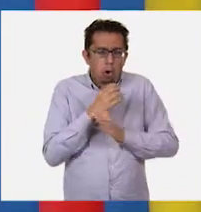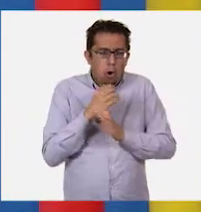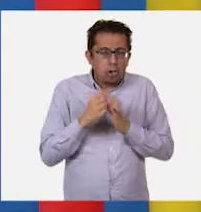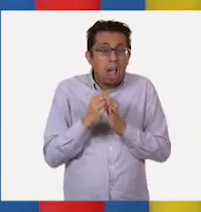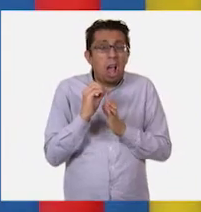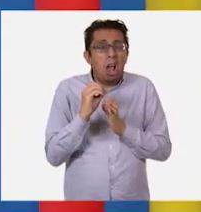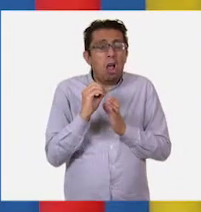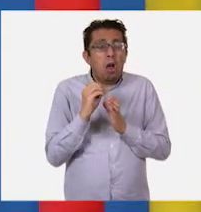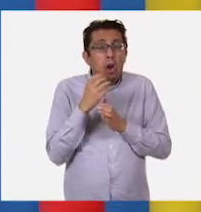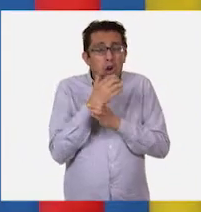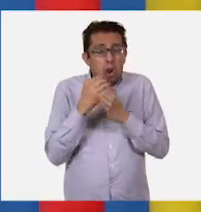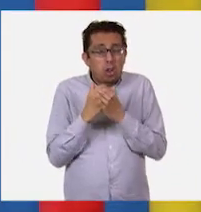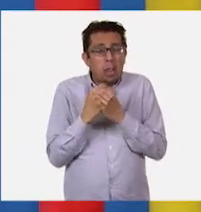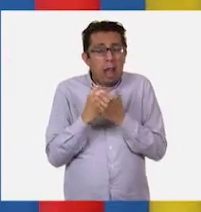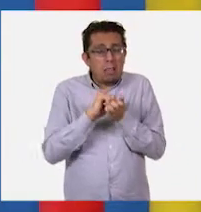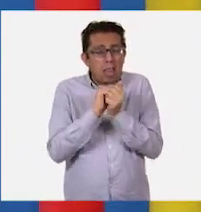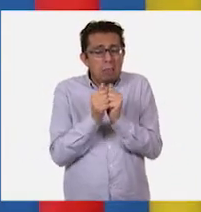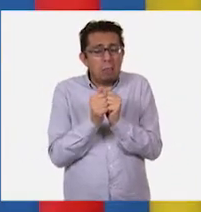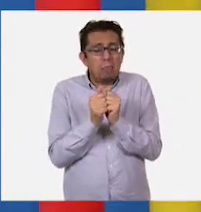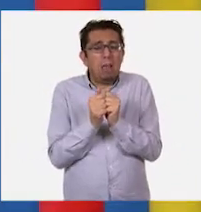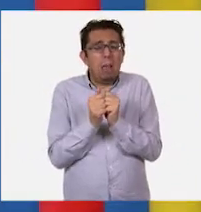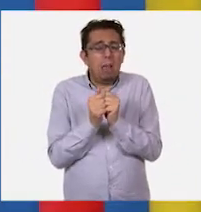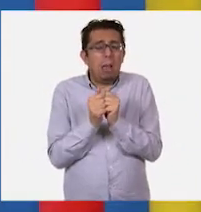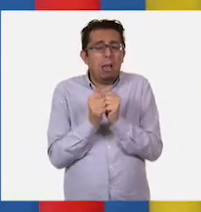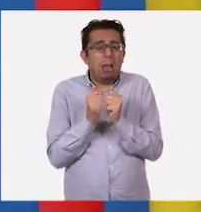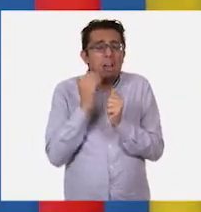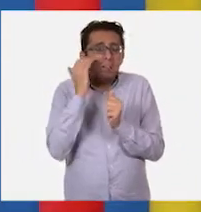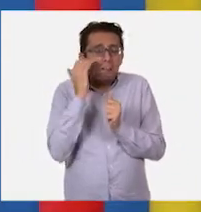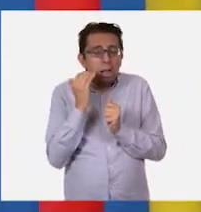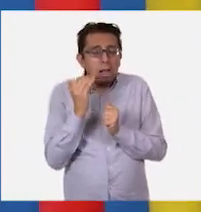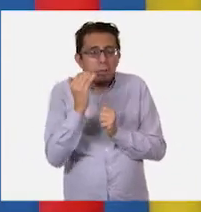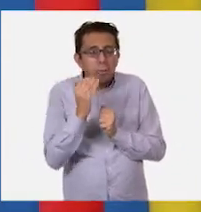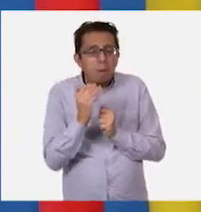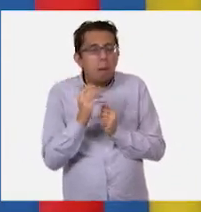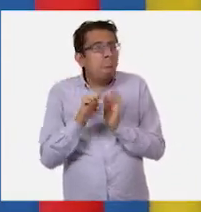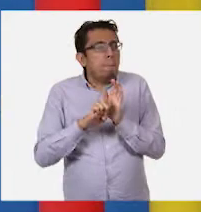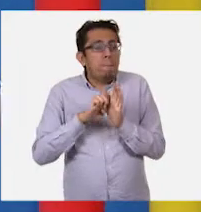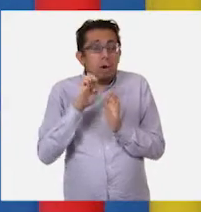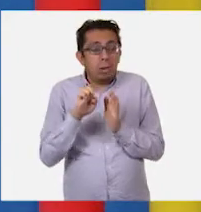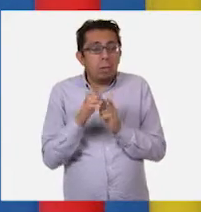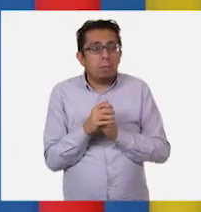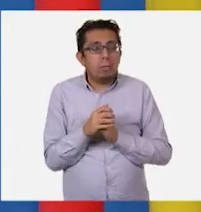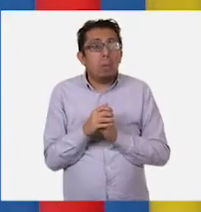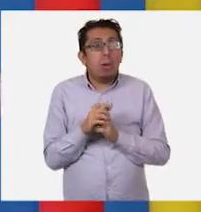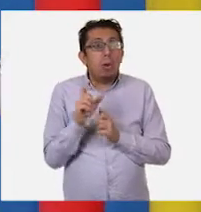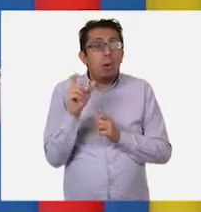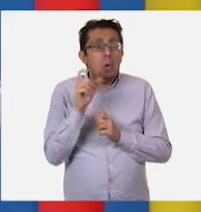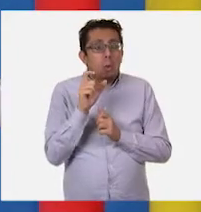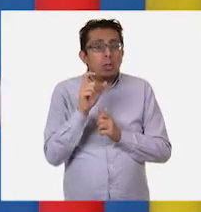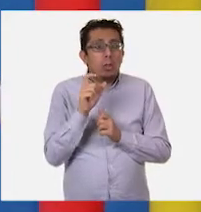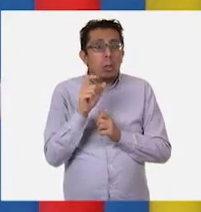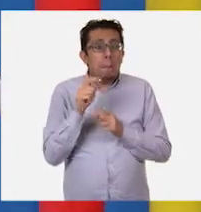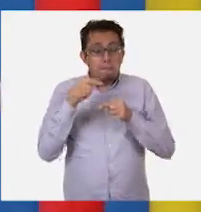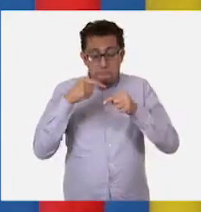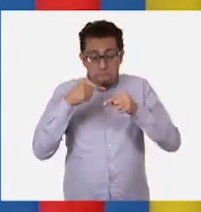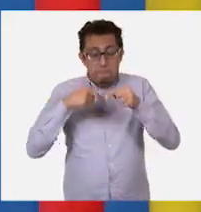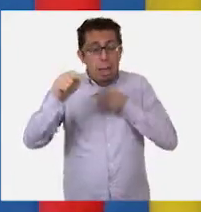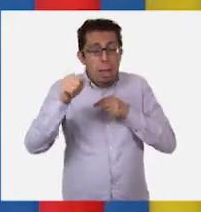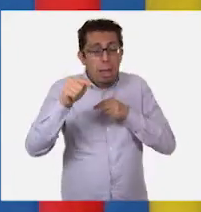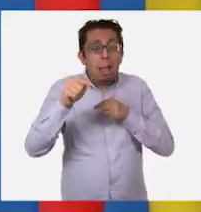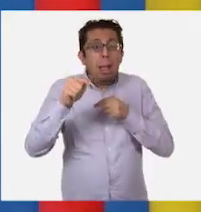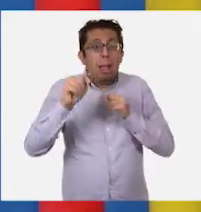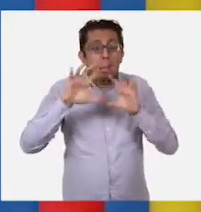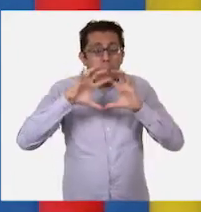una deformación en él. Por ejemplo, al golpear o recibir un balón, se aplica una fuerza